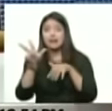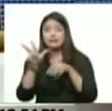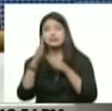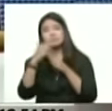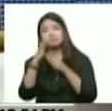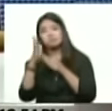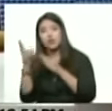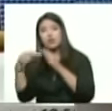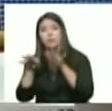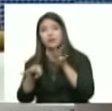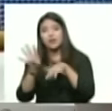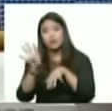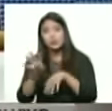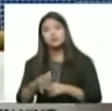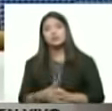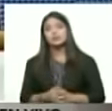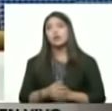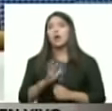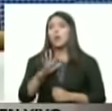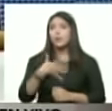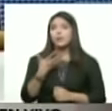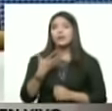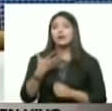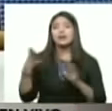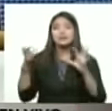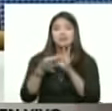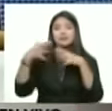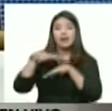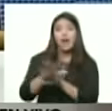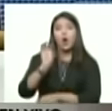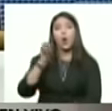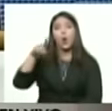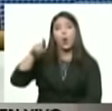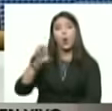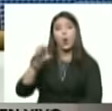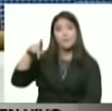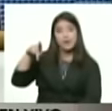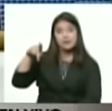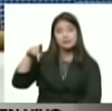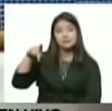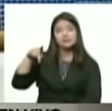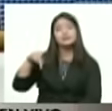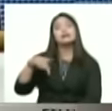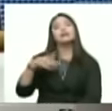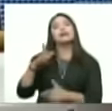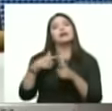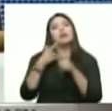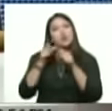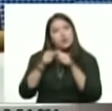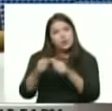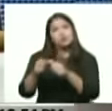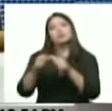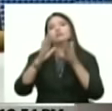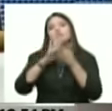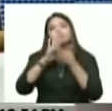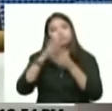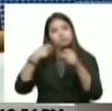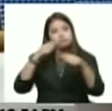2014, cohesionar la OPEP, y cohesionando la OPEP le dio una gran estabilidad al